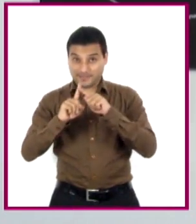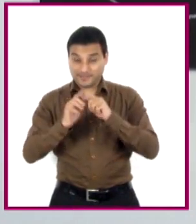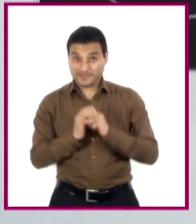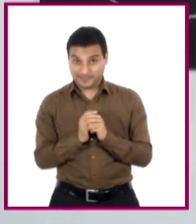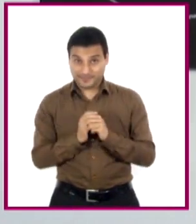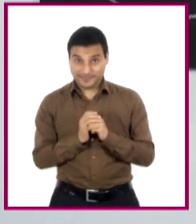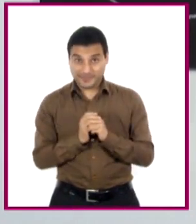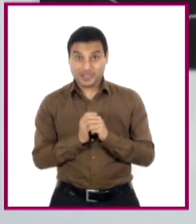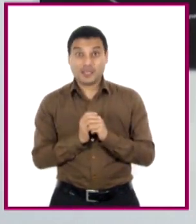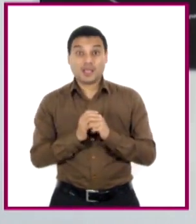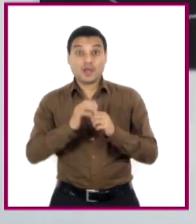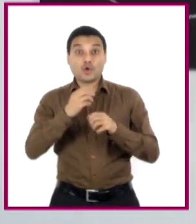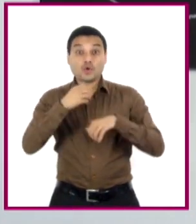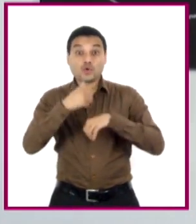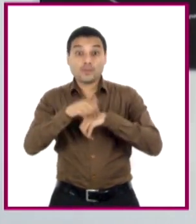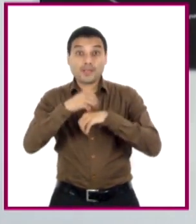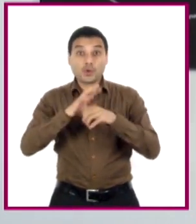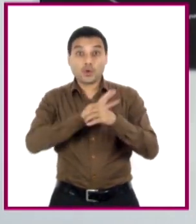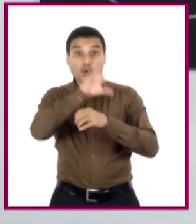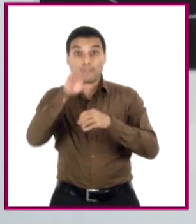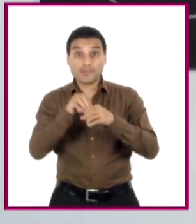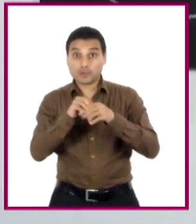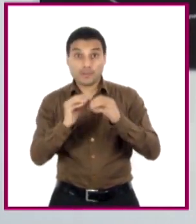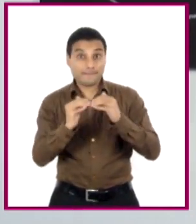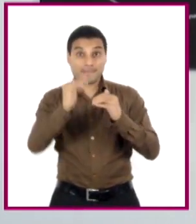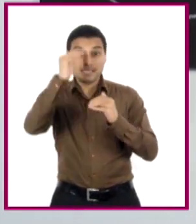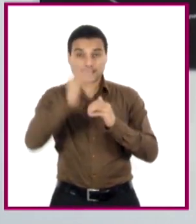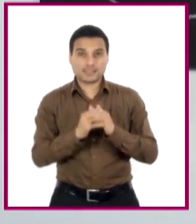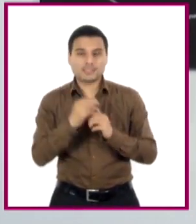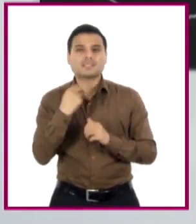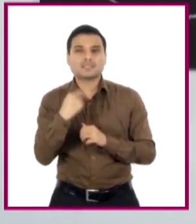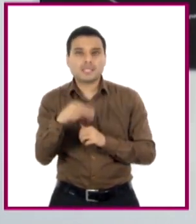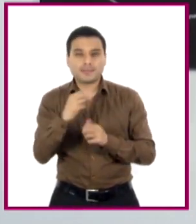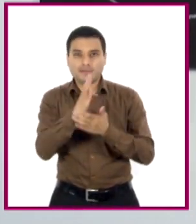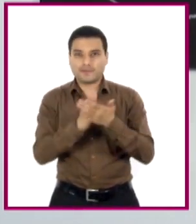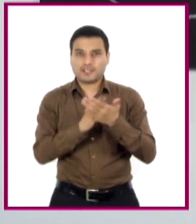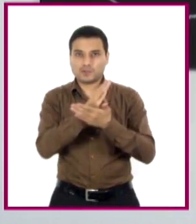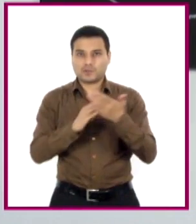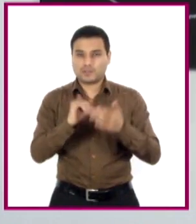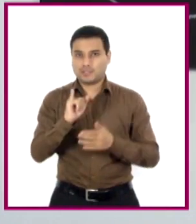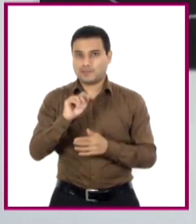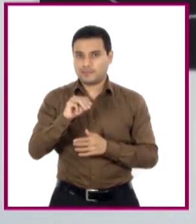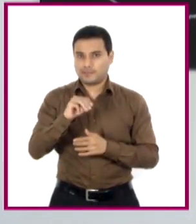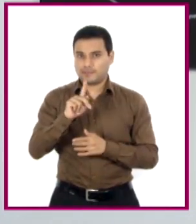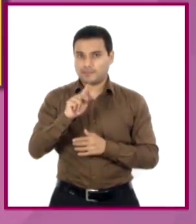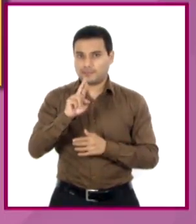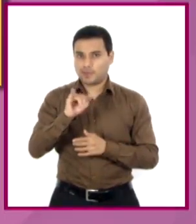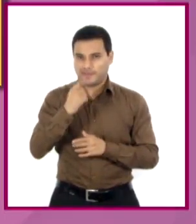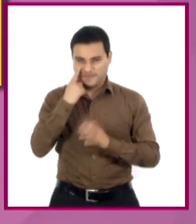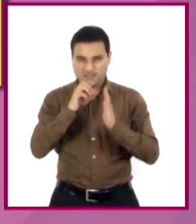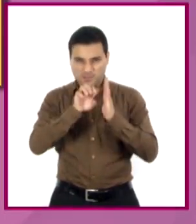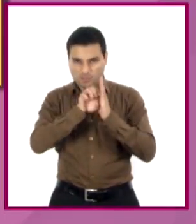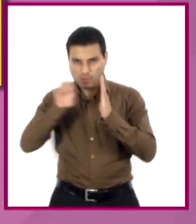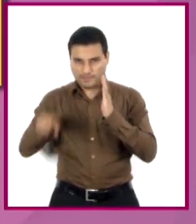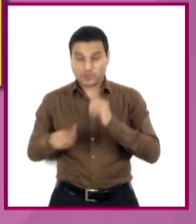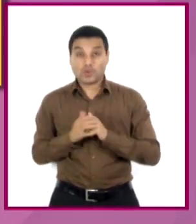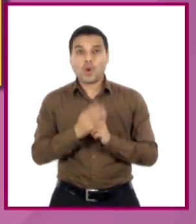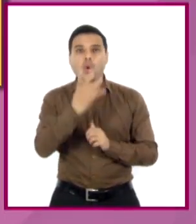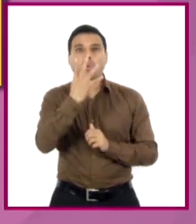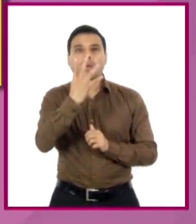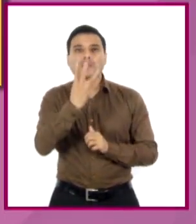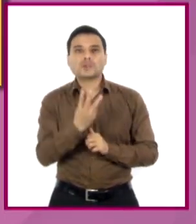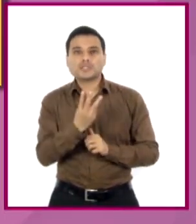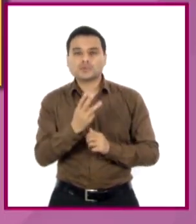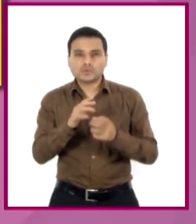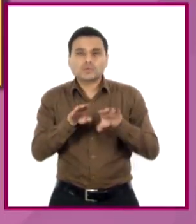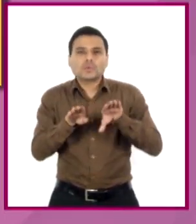conoce como fracciones impropias. Por ejemplo, 4/3. Ubiquémoslo en la recta numérica.